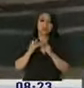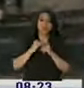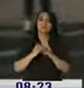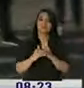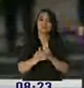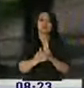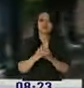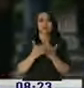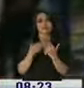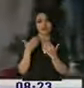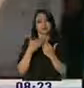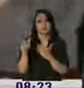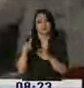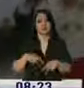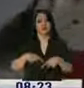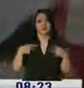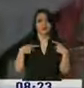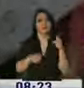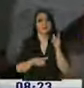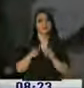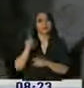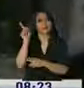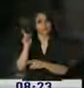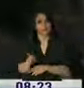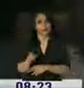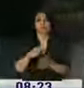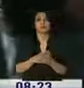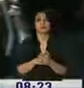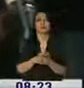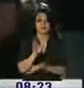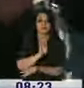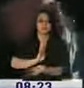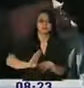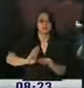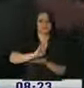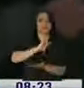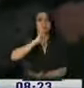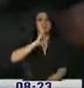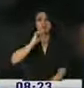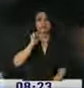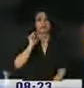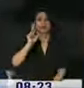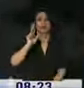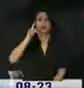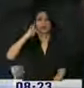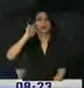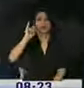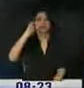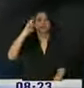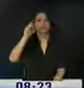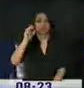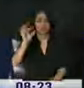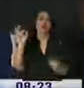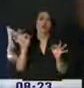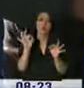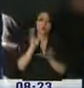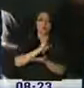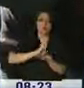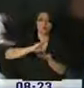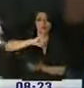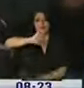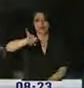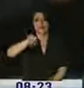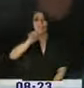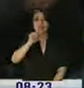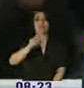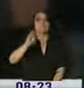así la vida de esta comunidad. Le recordamos, es el barrio Caupicho y también pertenece al barrio Los Jazmines. Han dicho que es mitad mitad